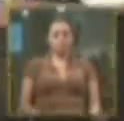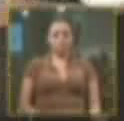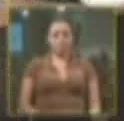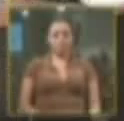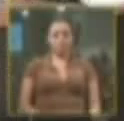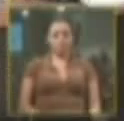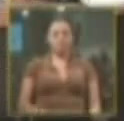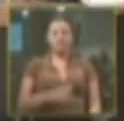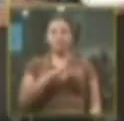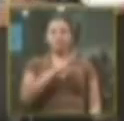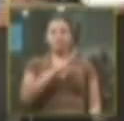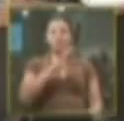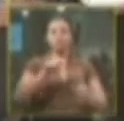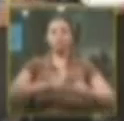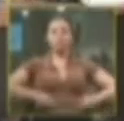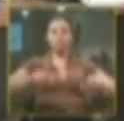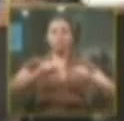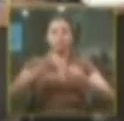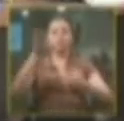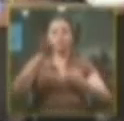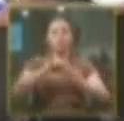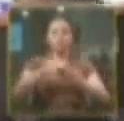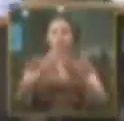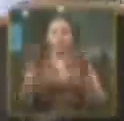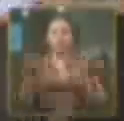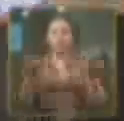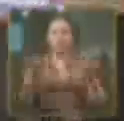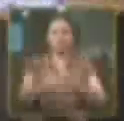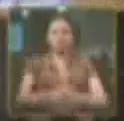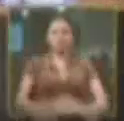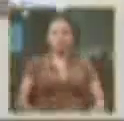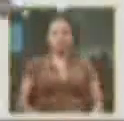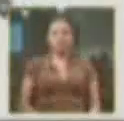Señores asambleístas, voten.